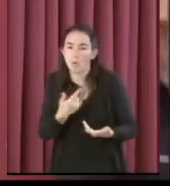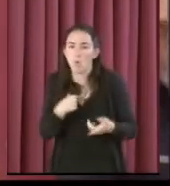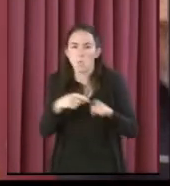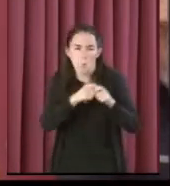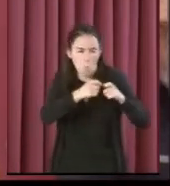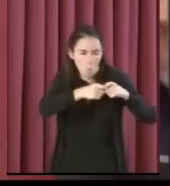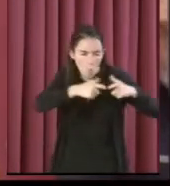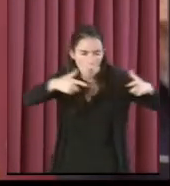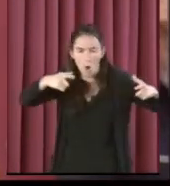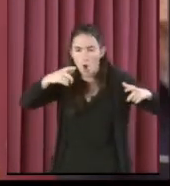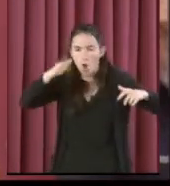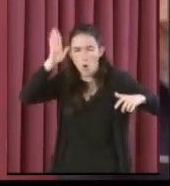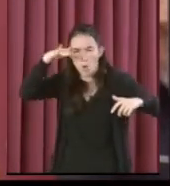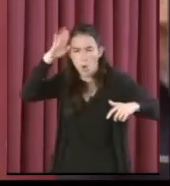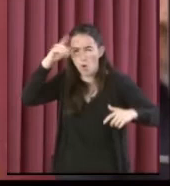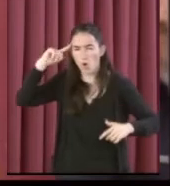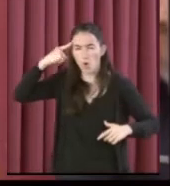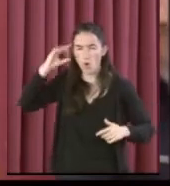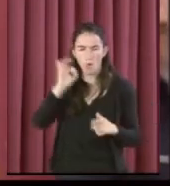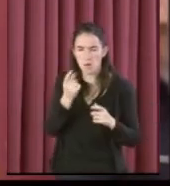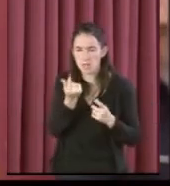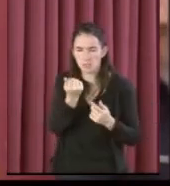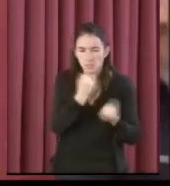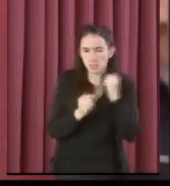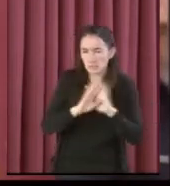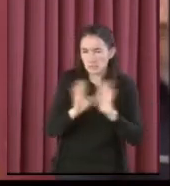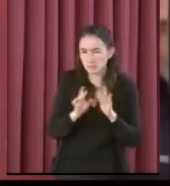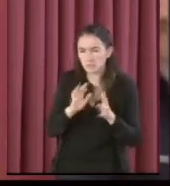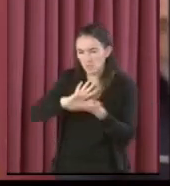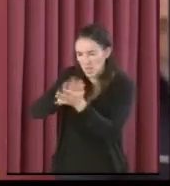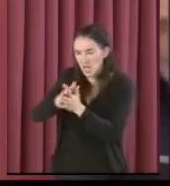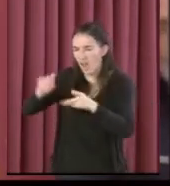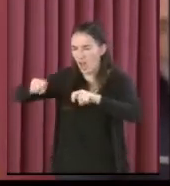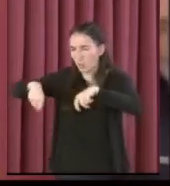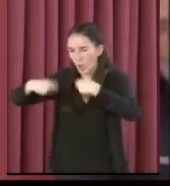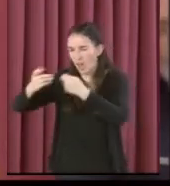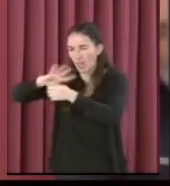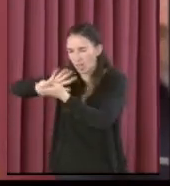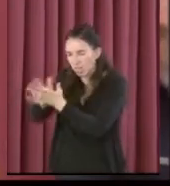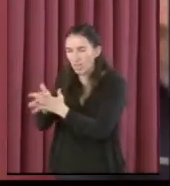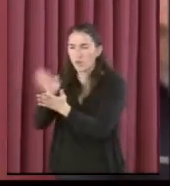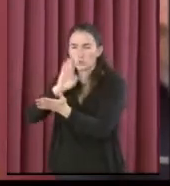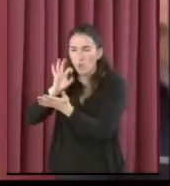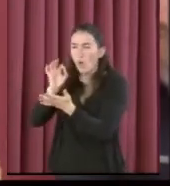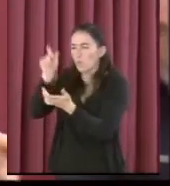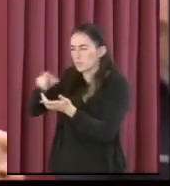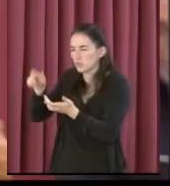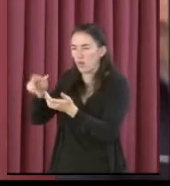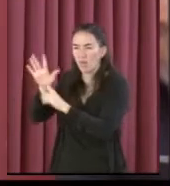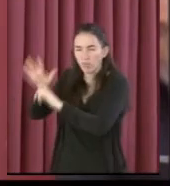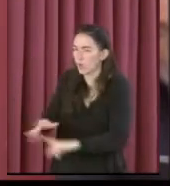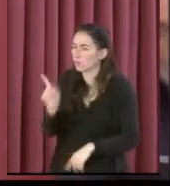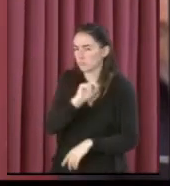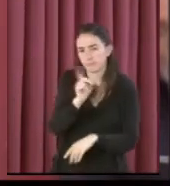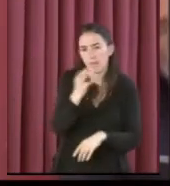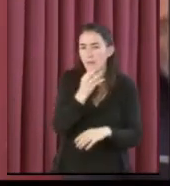descontrolado y puramente economicista, convirtiendo a la persona y a sus necesidades en referencia de desarrollo, apostando sin embajes por